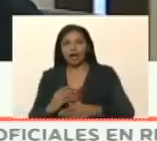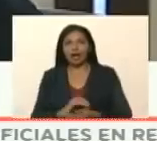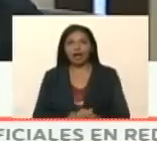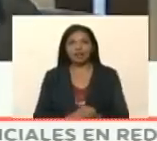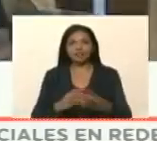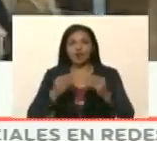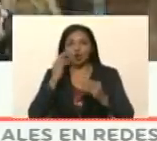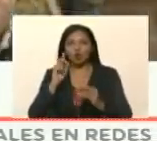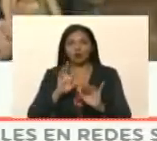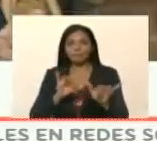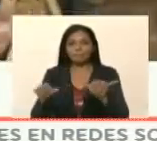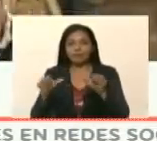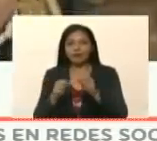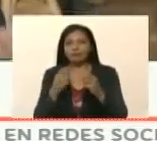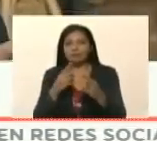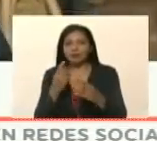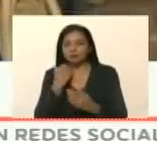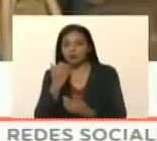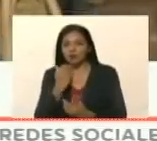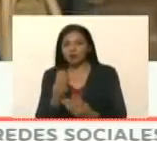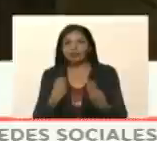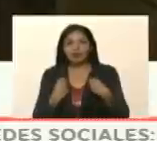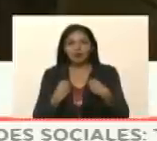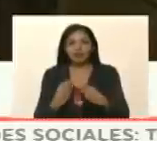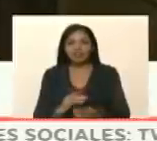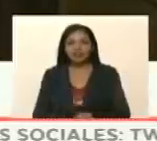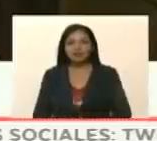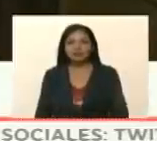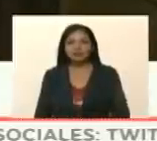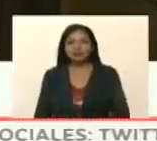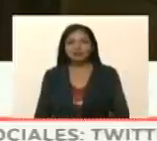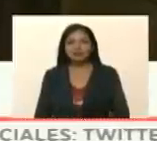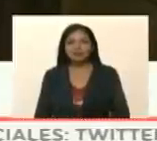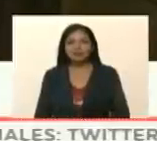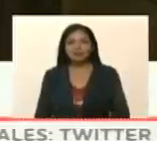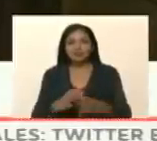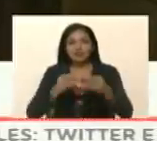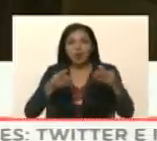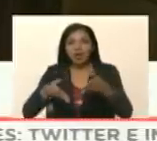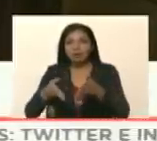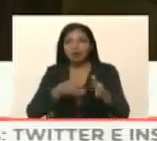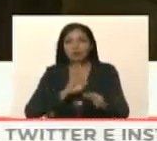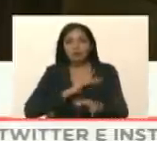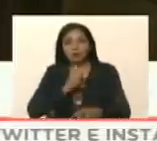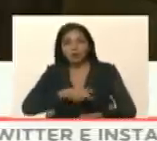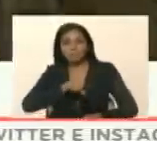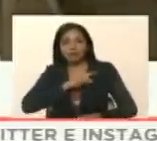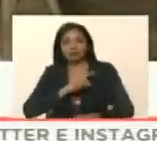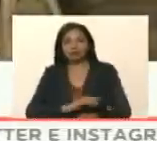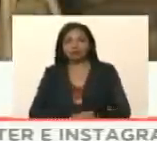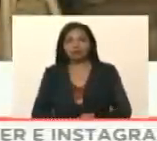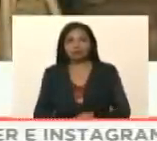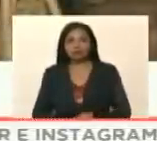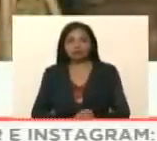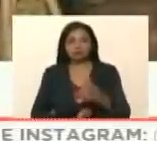productoras, vecinos y vecinas presentes del Camino de los Españoles,